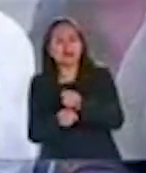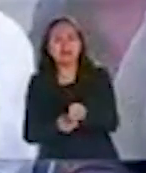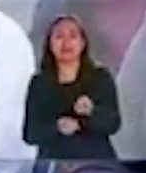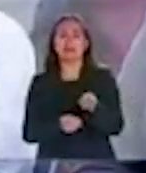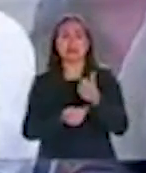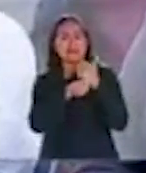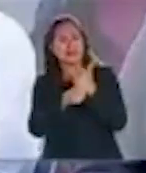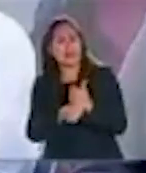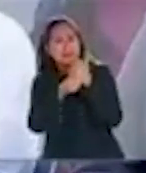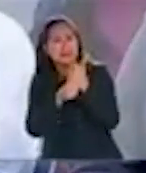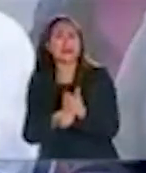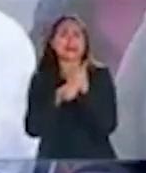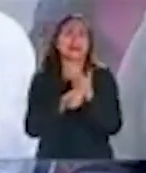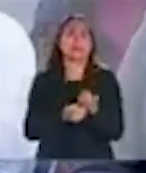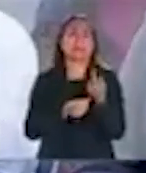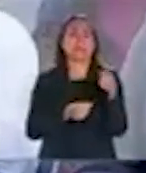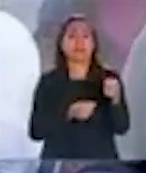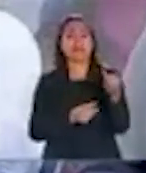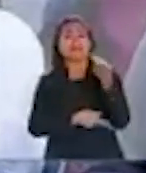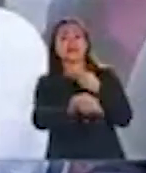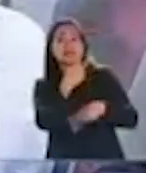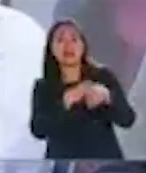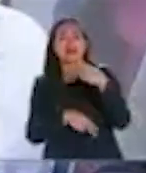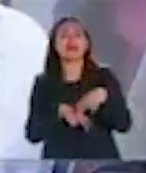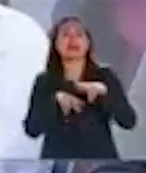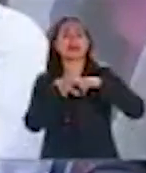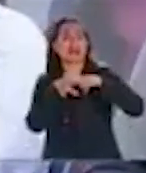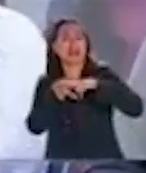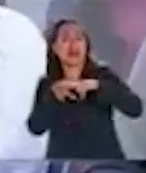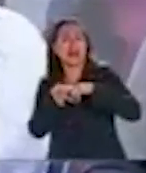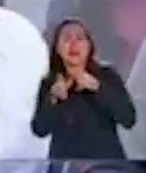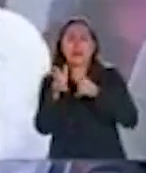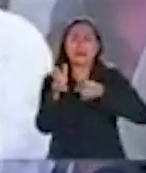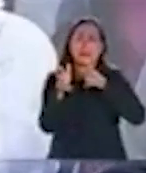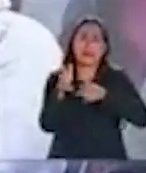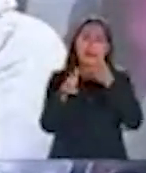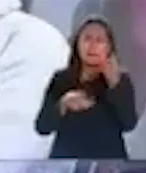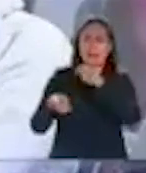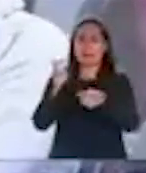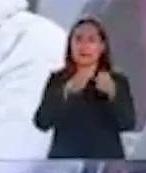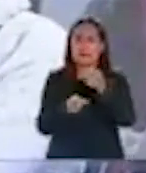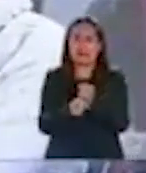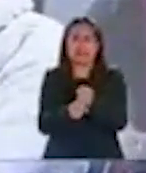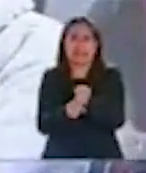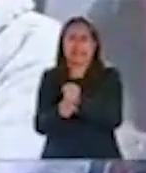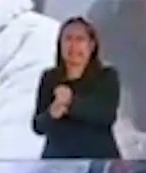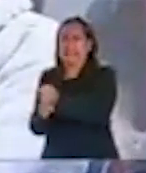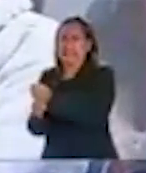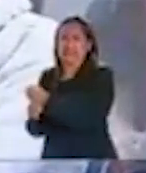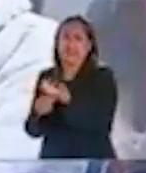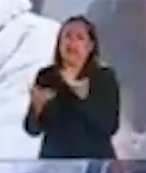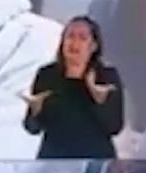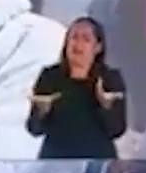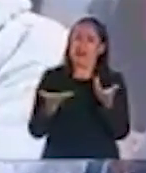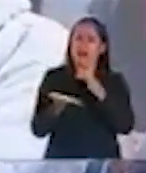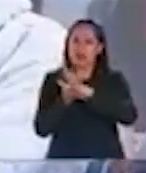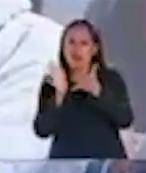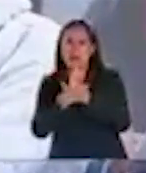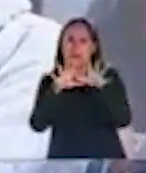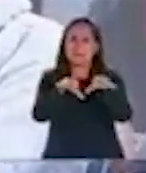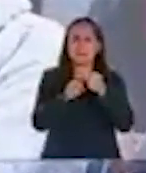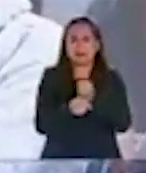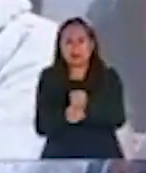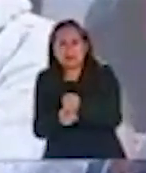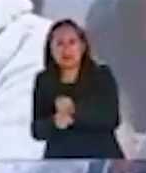bestia y recientemente el secuestro a manos del crimen organizado mi pregunta es la siguiente cómo piensan